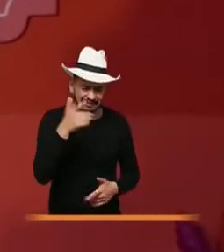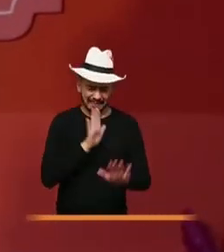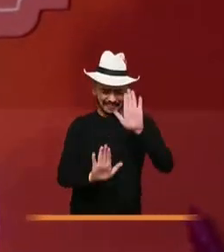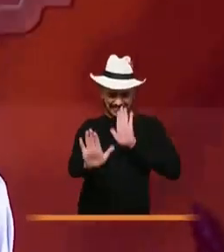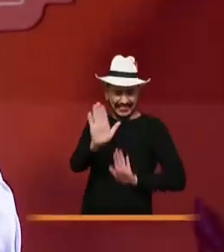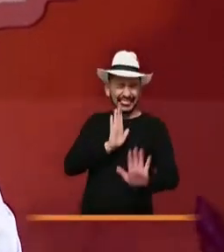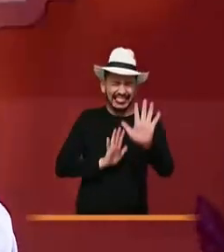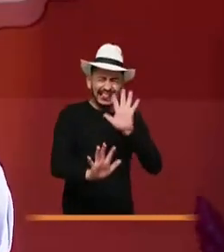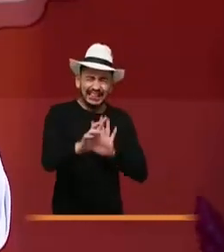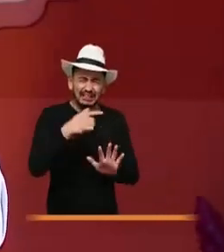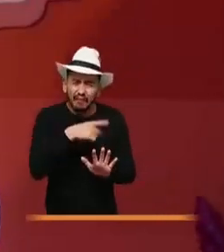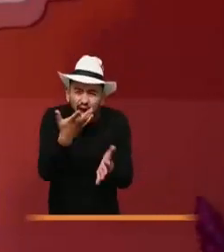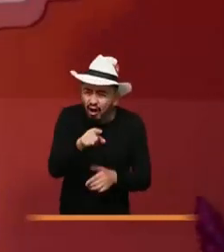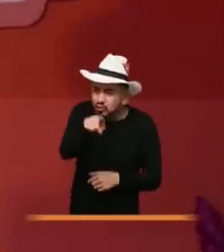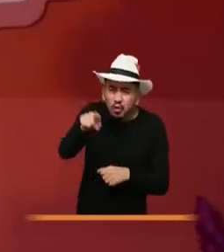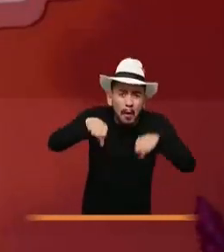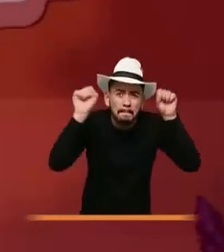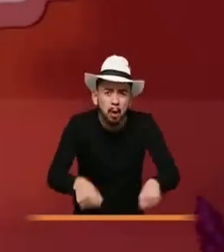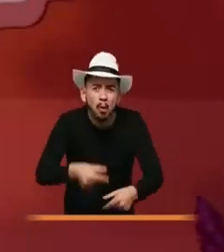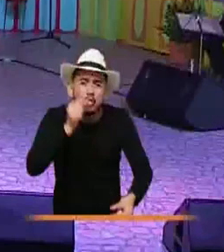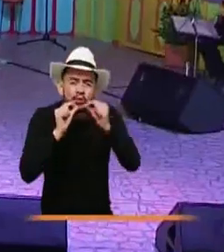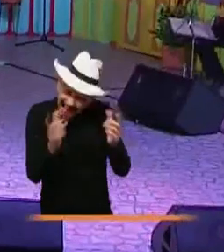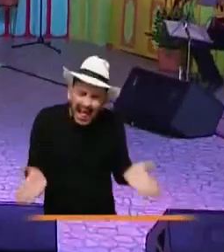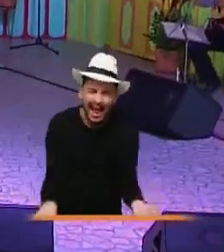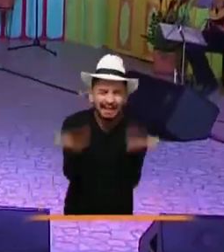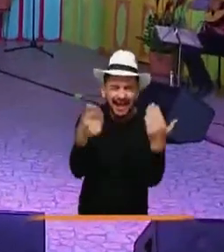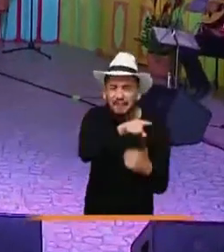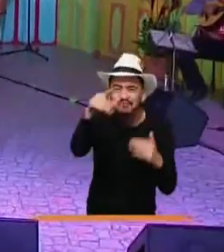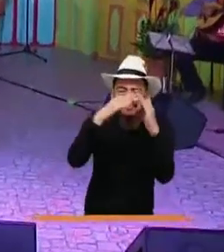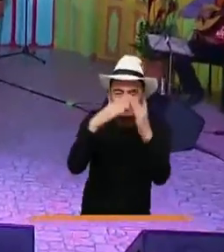pueden vencerlos en su casa